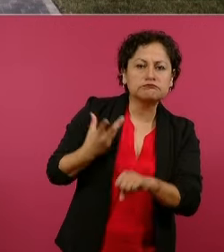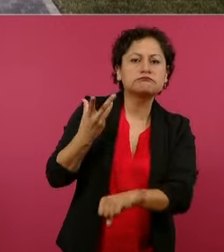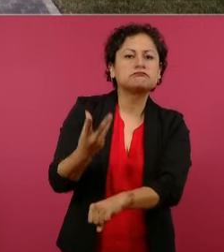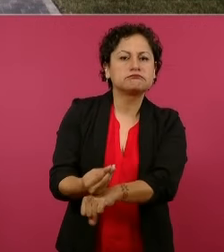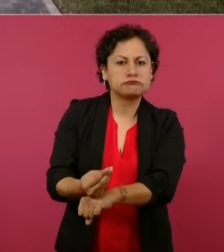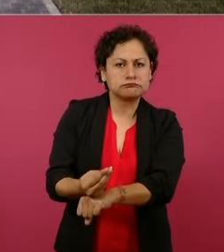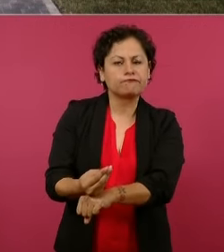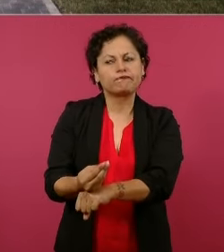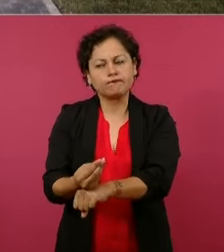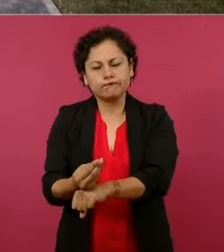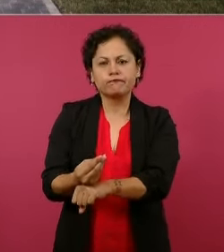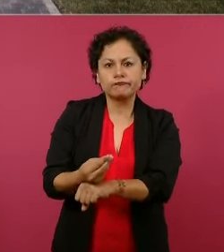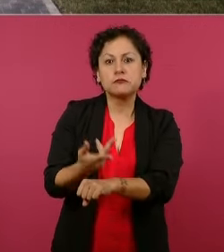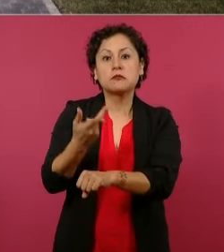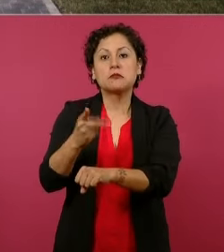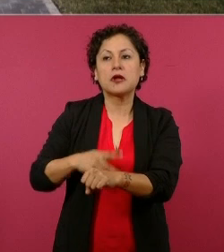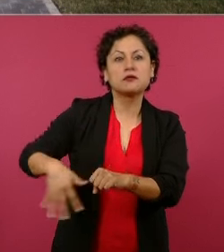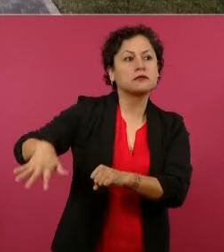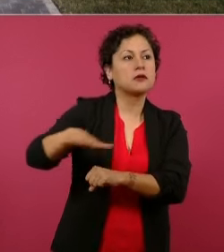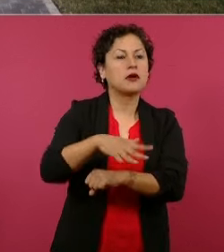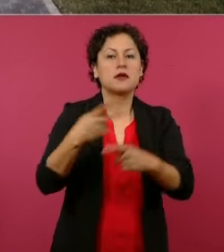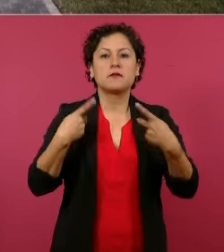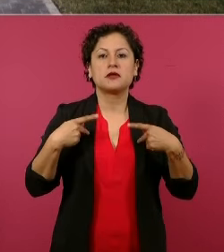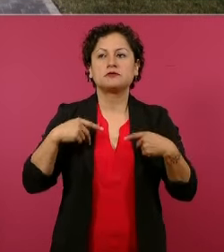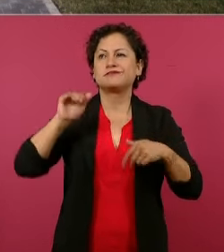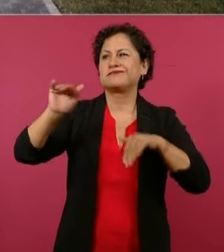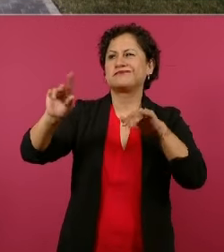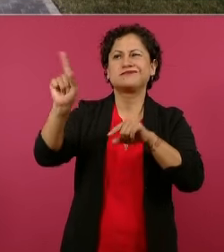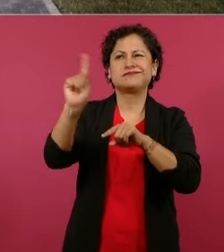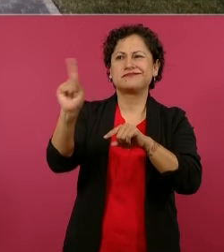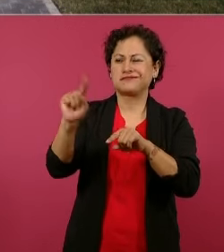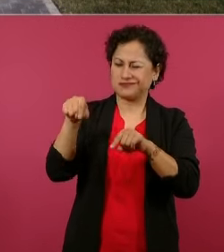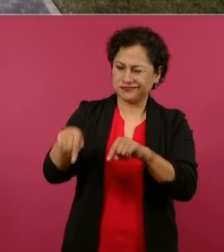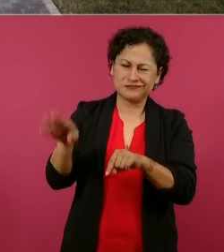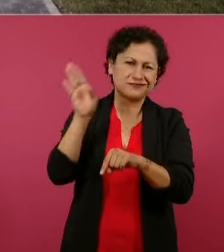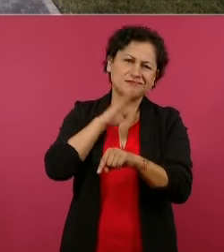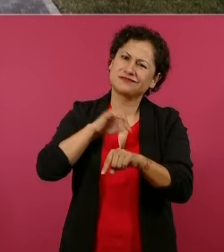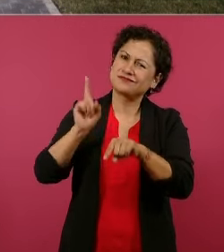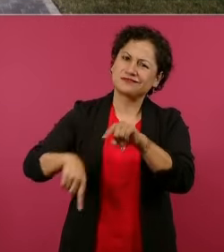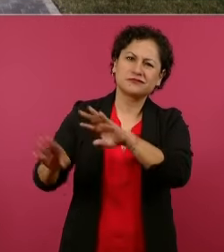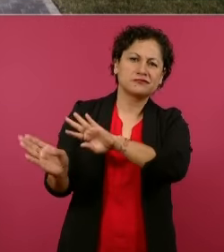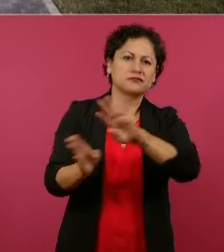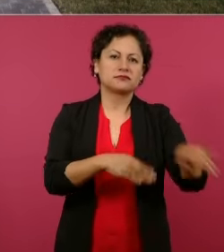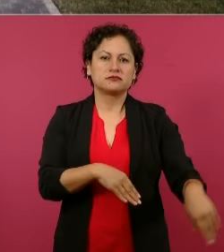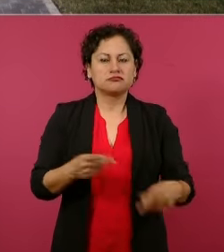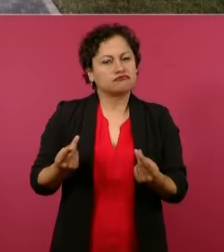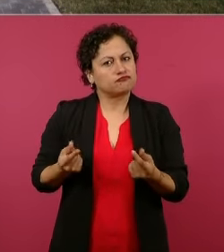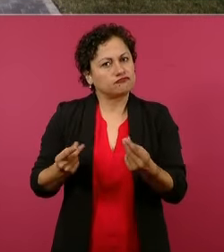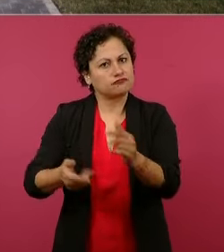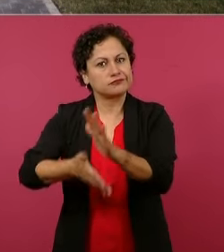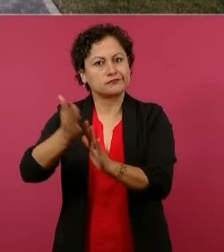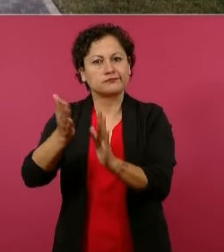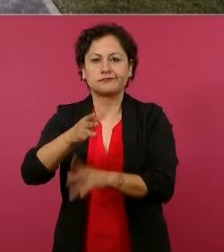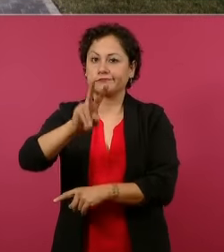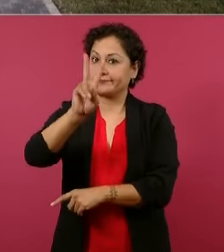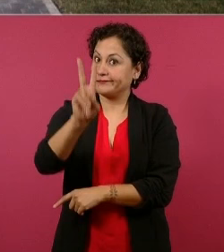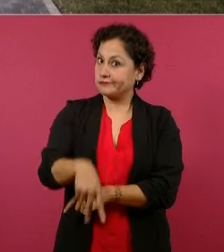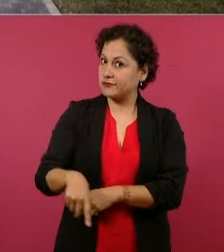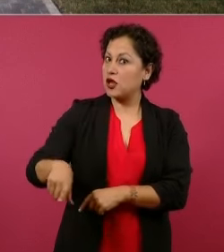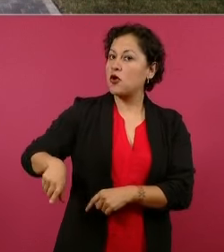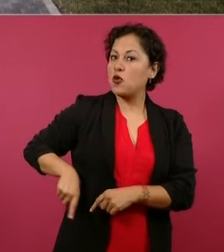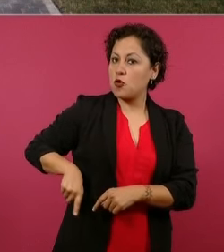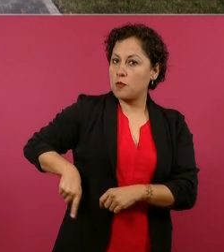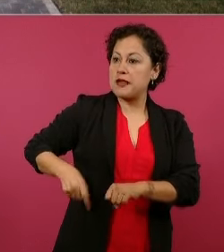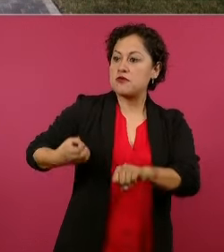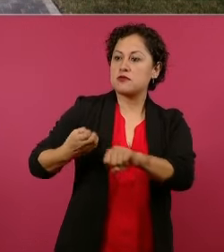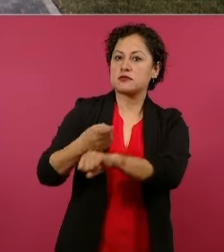eh se buscó un acuerdo para que se demolieron de manera muy rápida con mucho apoyo aquí del gobierno de del